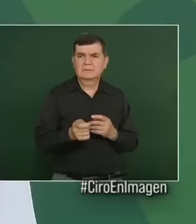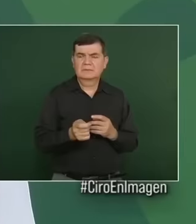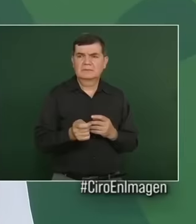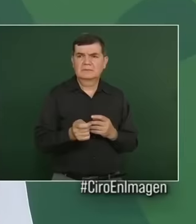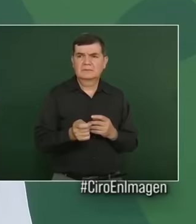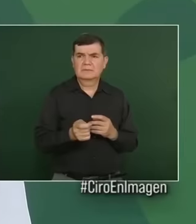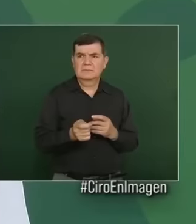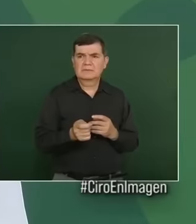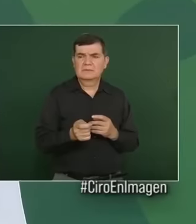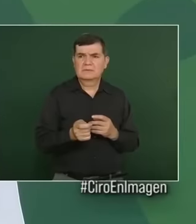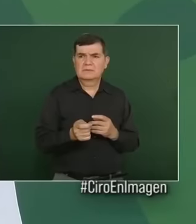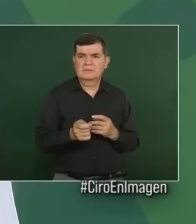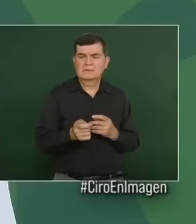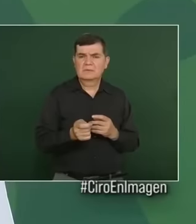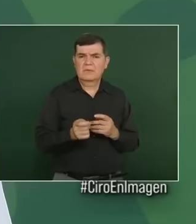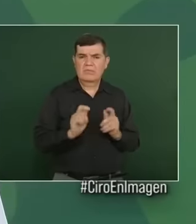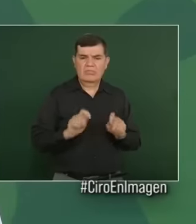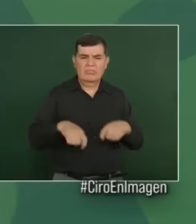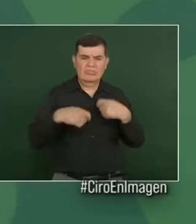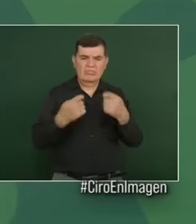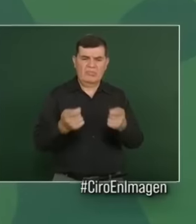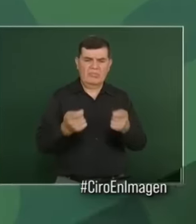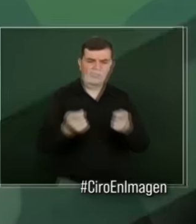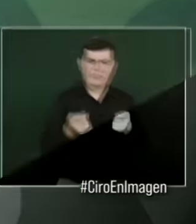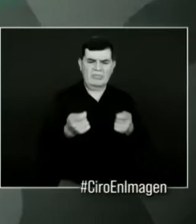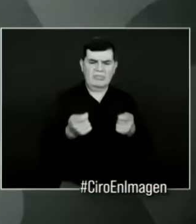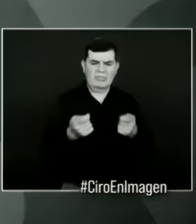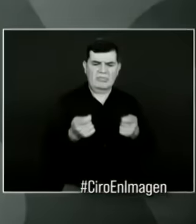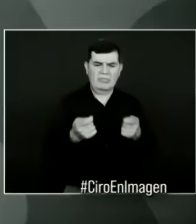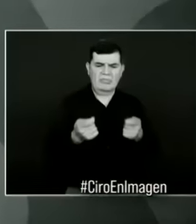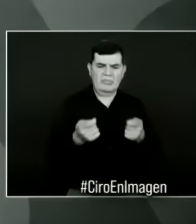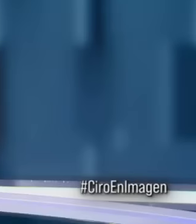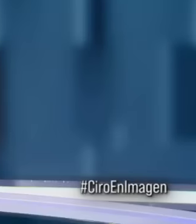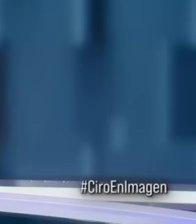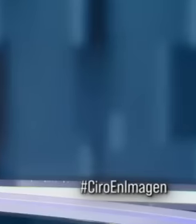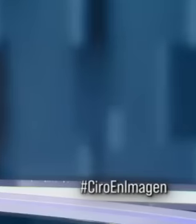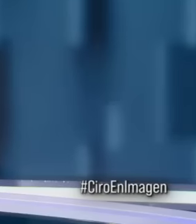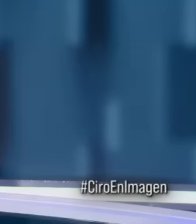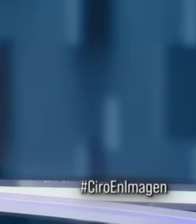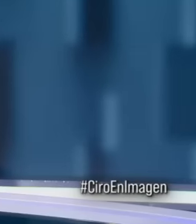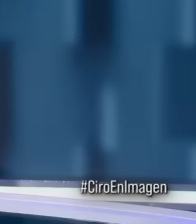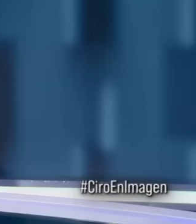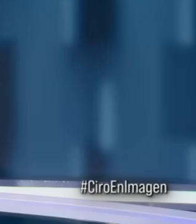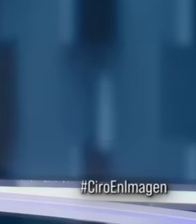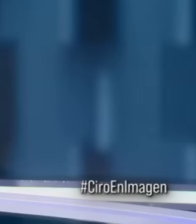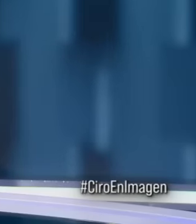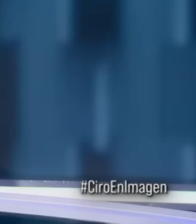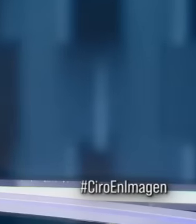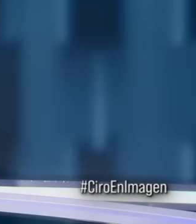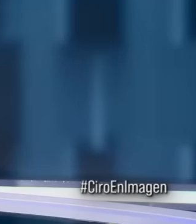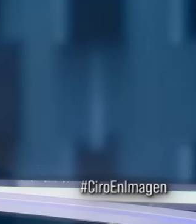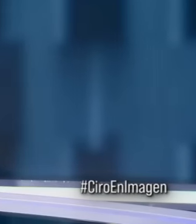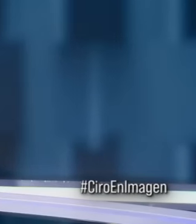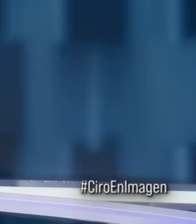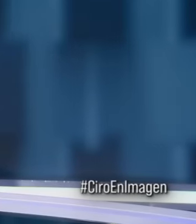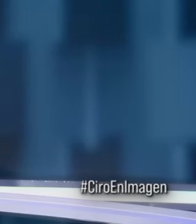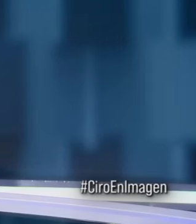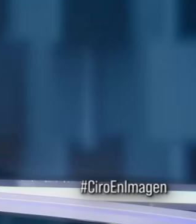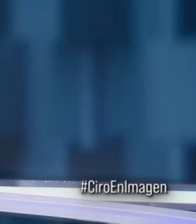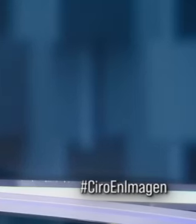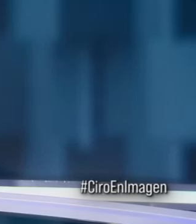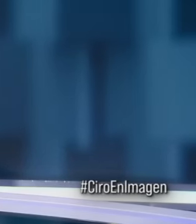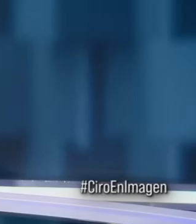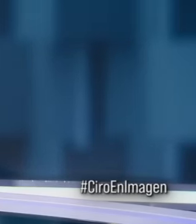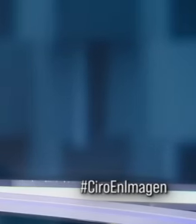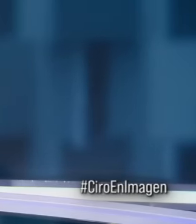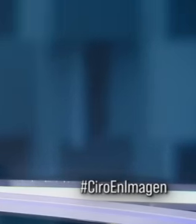conceder impunidad. El lunes le informamos de la balacera en la entrada del